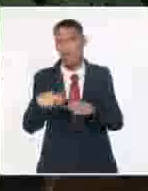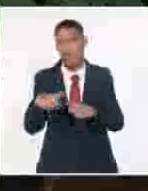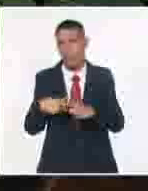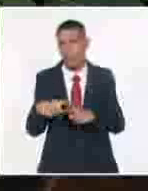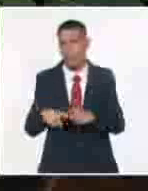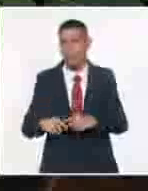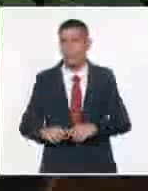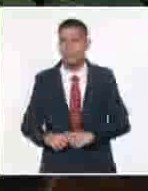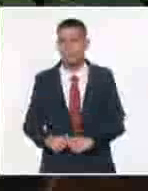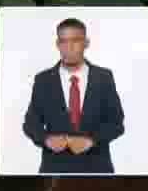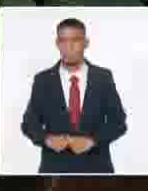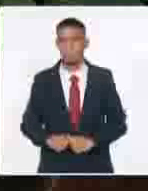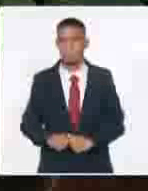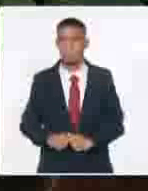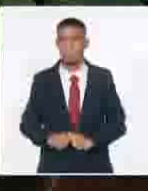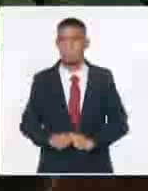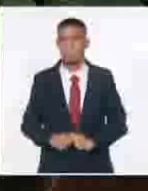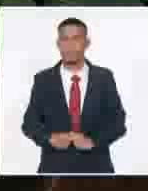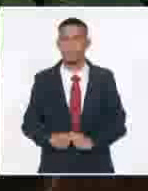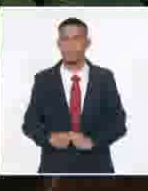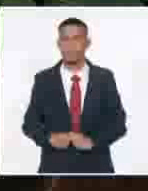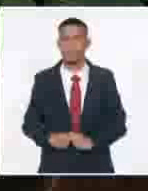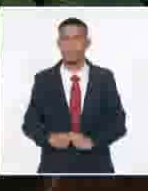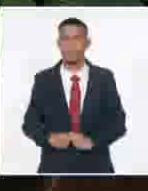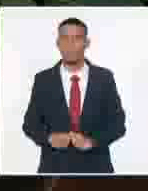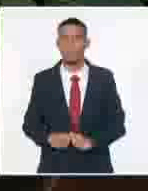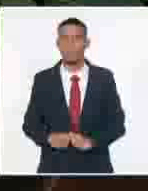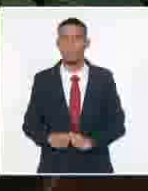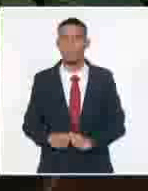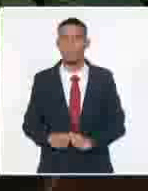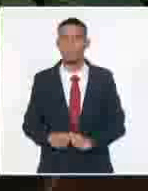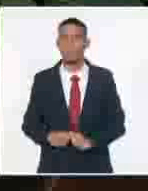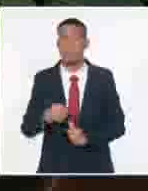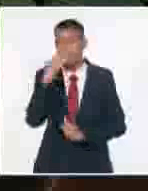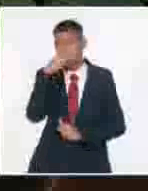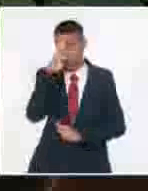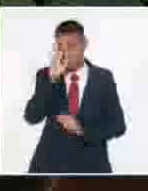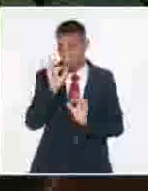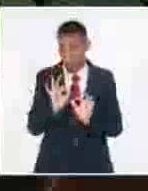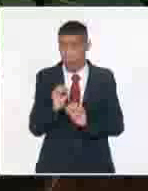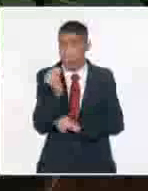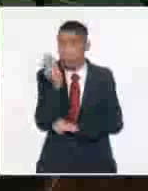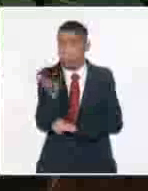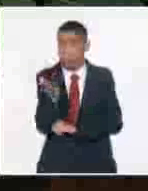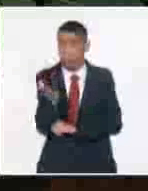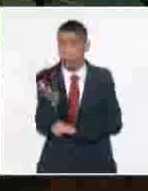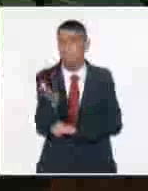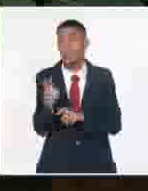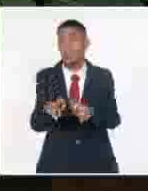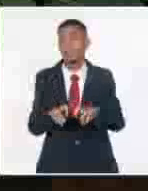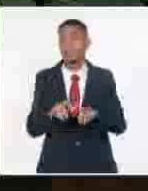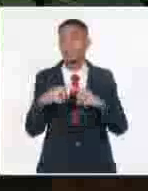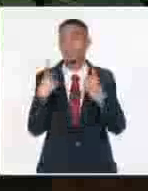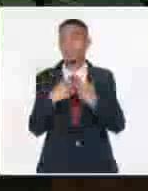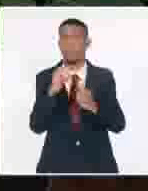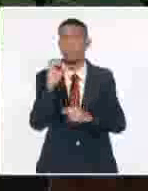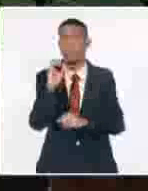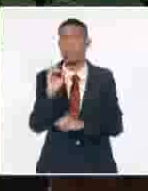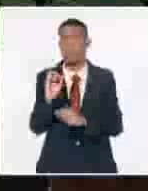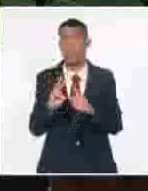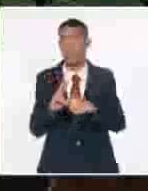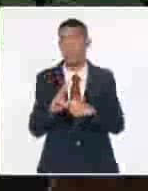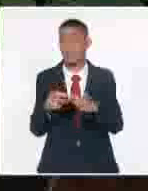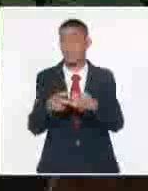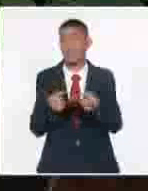humanitaria. Pide a la Asamblea General y al Consejo de Seguridad de Naciones